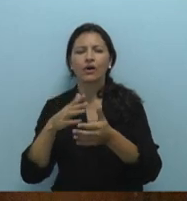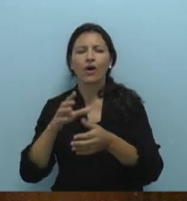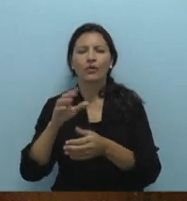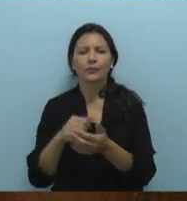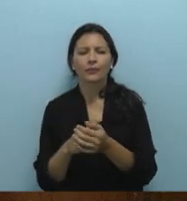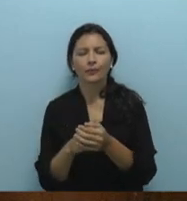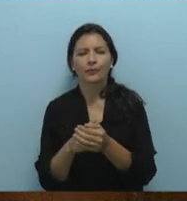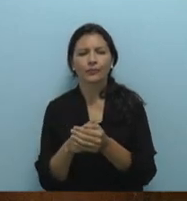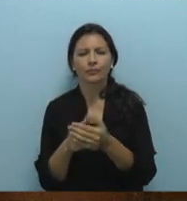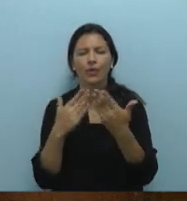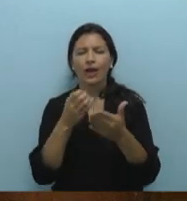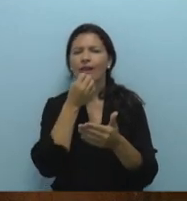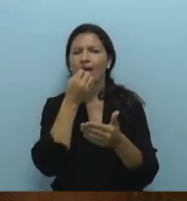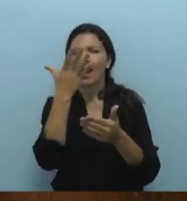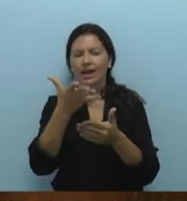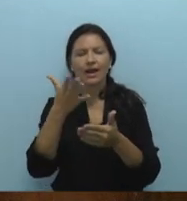Lorenzo.